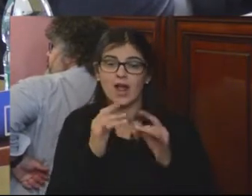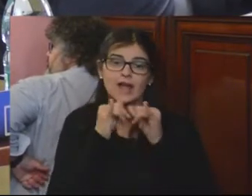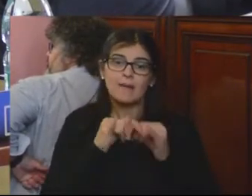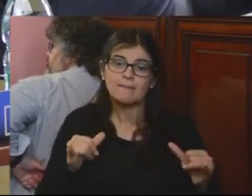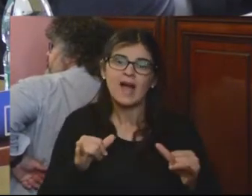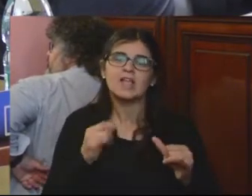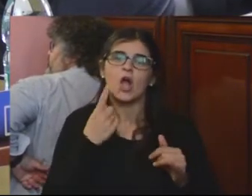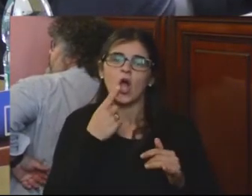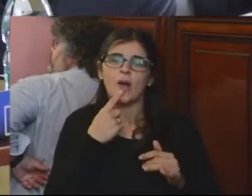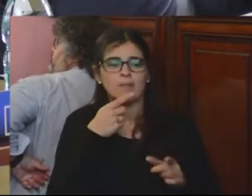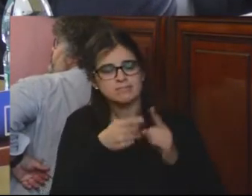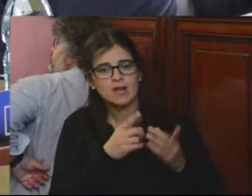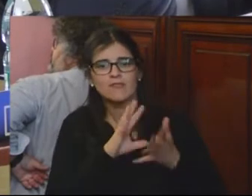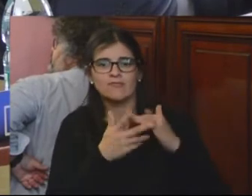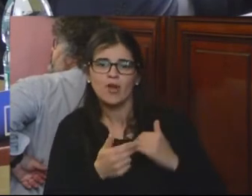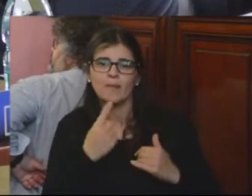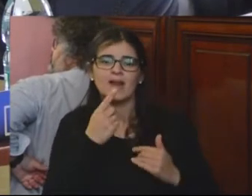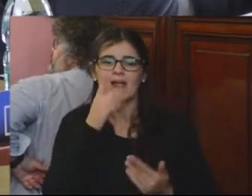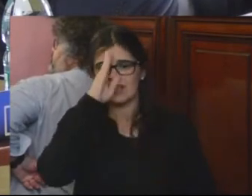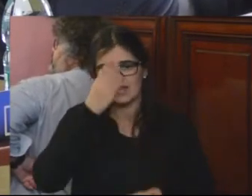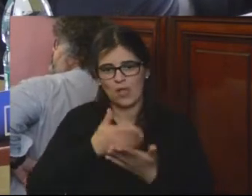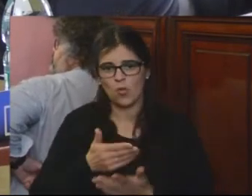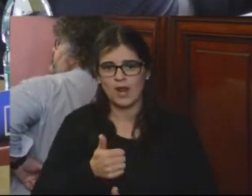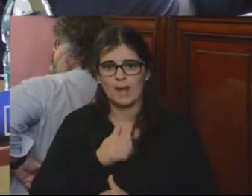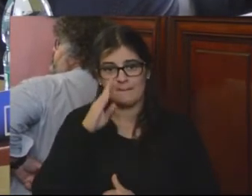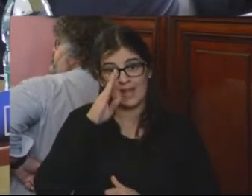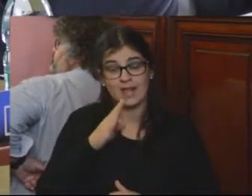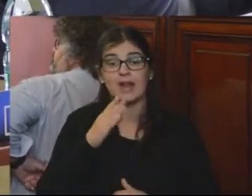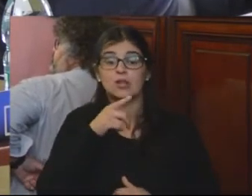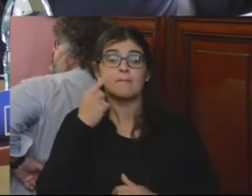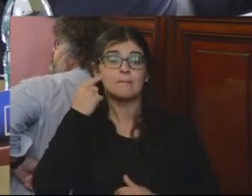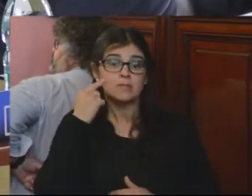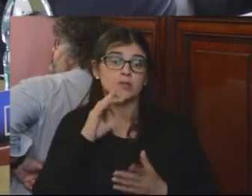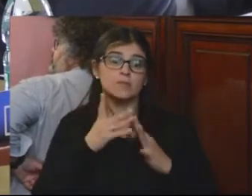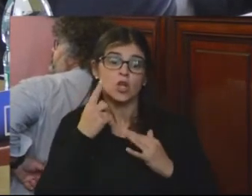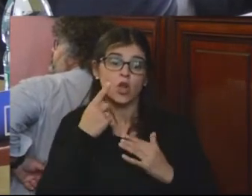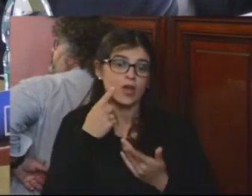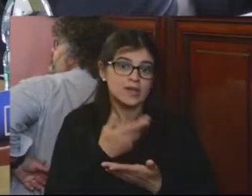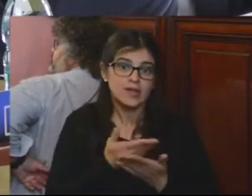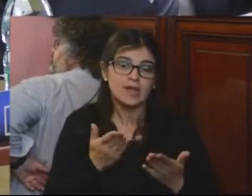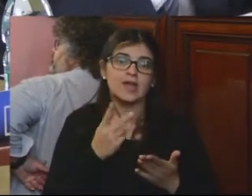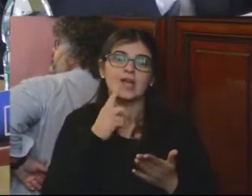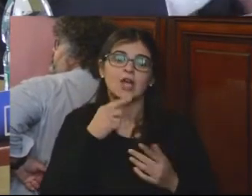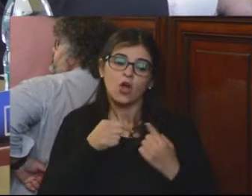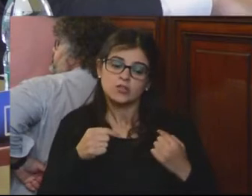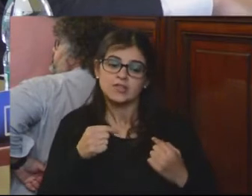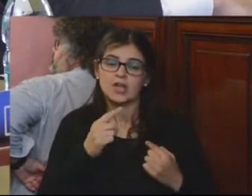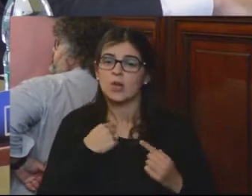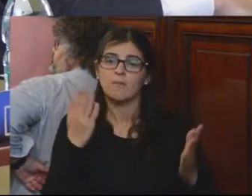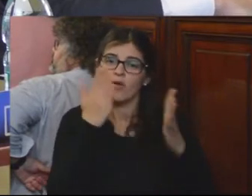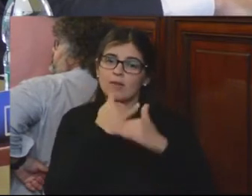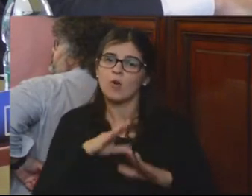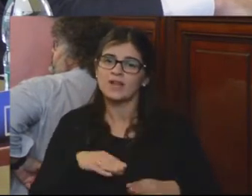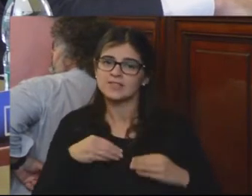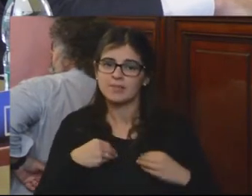desprestigio y equiparación con la dictadura militar su pensamiento y sus crecimientos agravios y prejuicios que no podemos aceptar